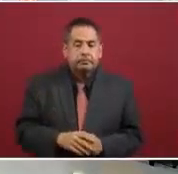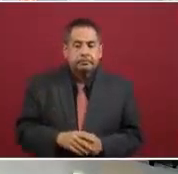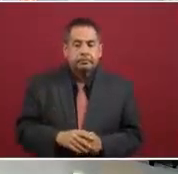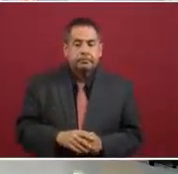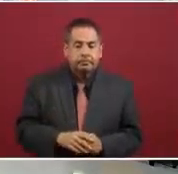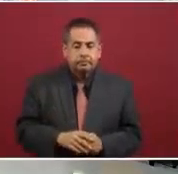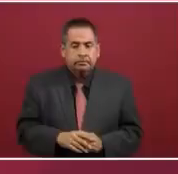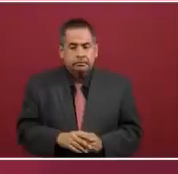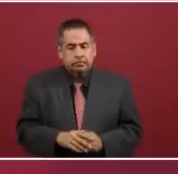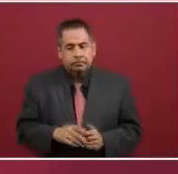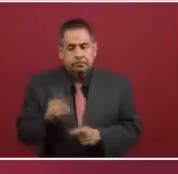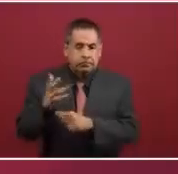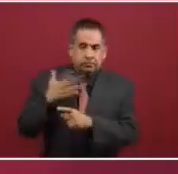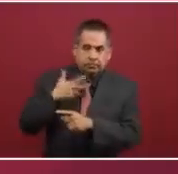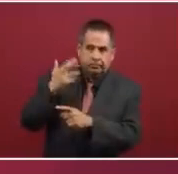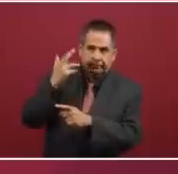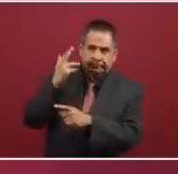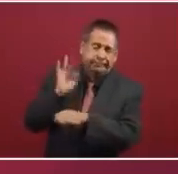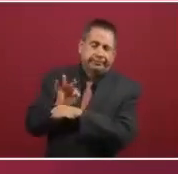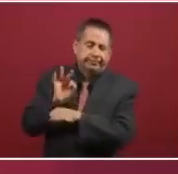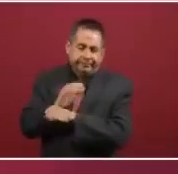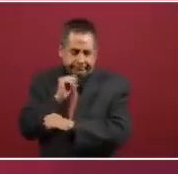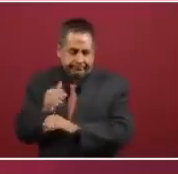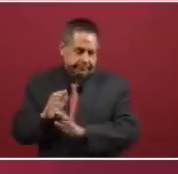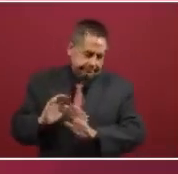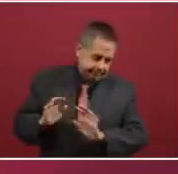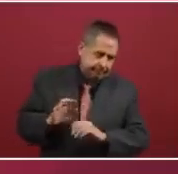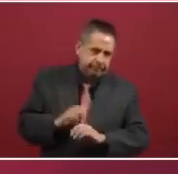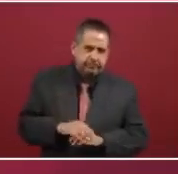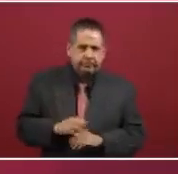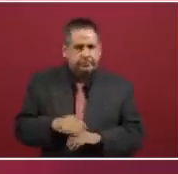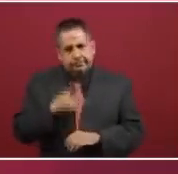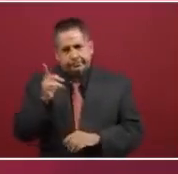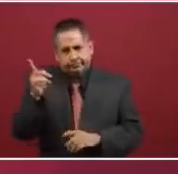sin justificarlos, porque